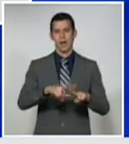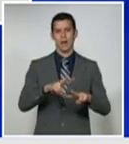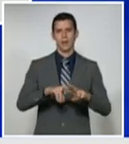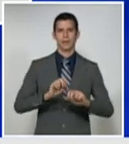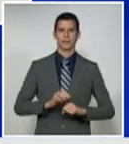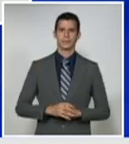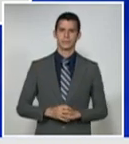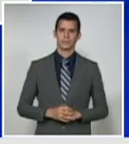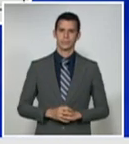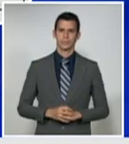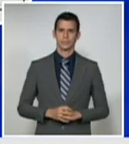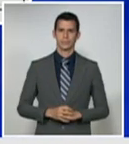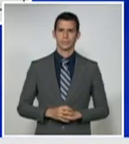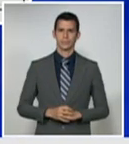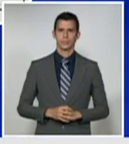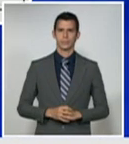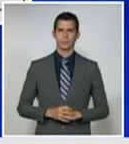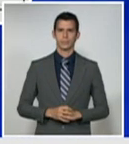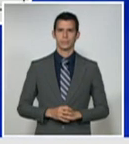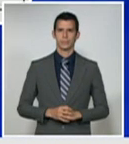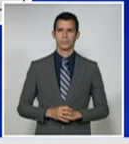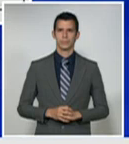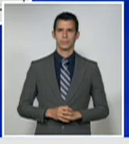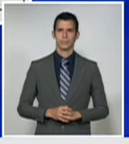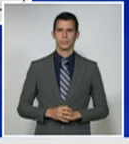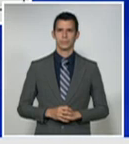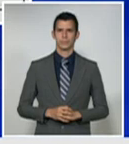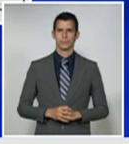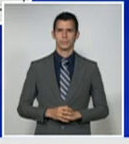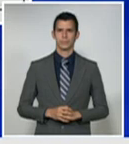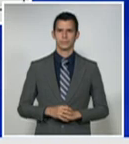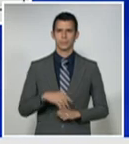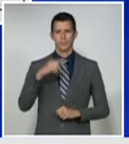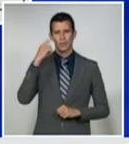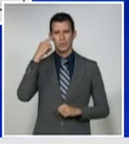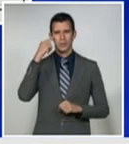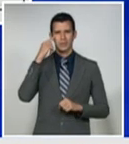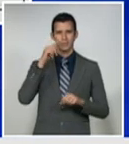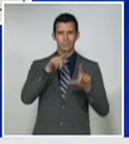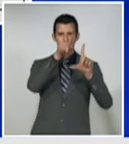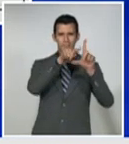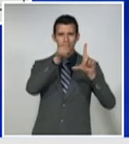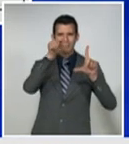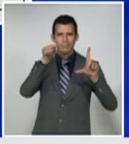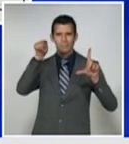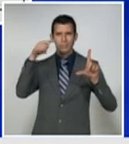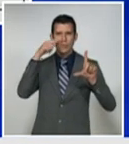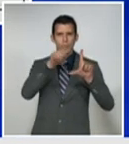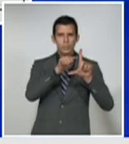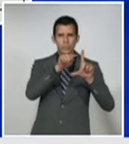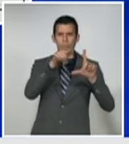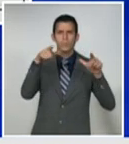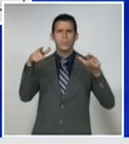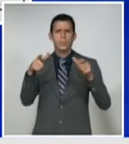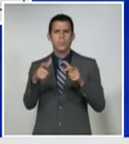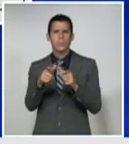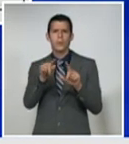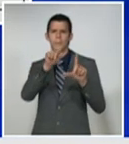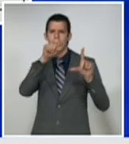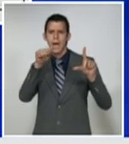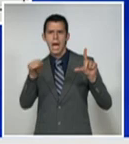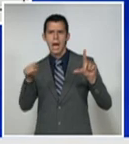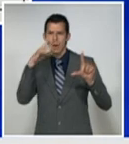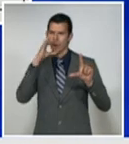curva, no disminuye, sino que se mantiene elevada. Ya dijimos que los municipios que mayor aportan